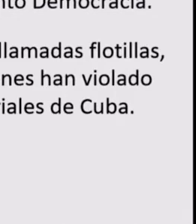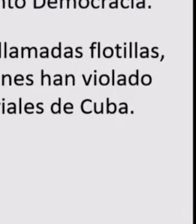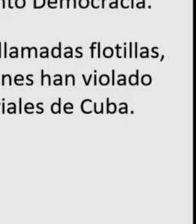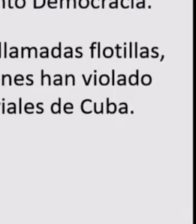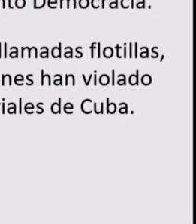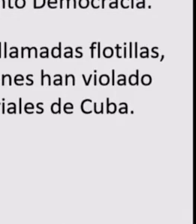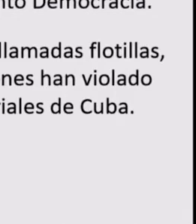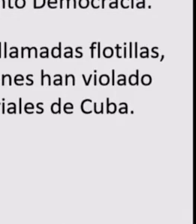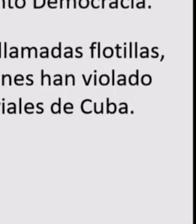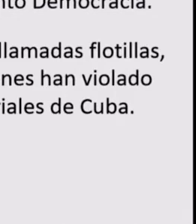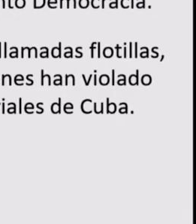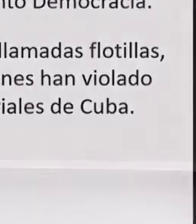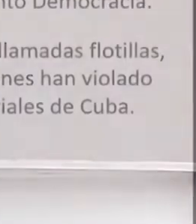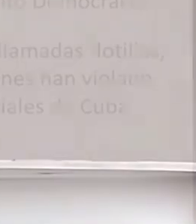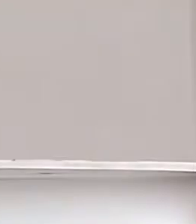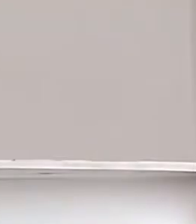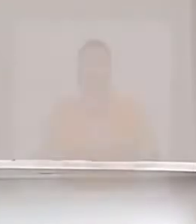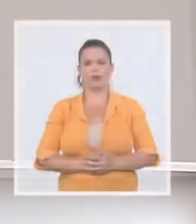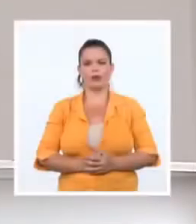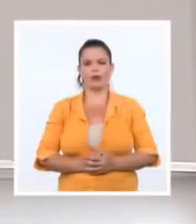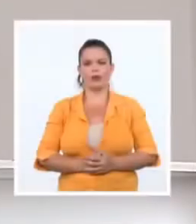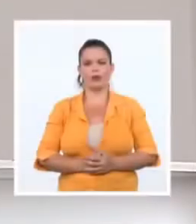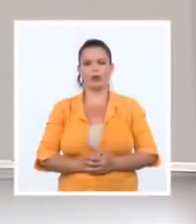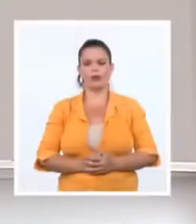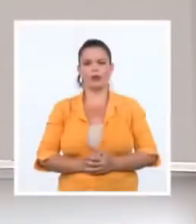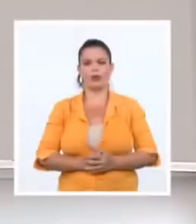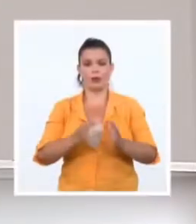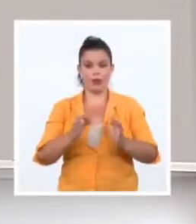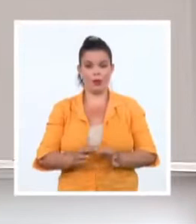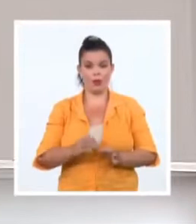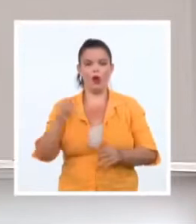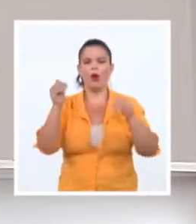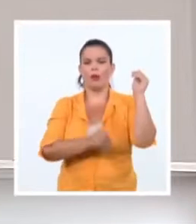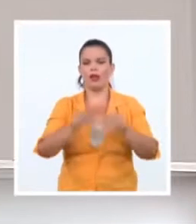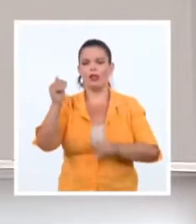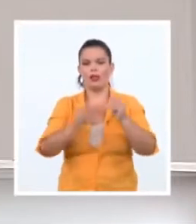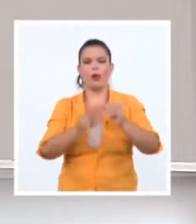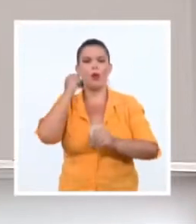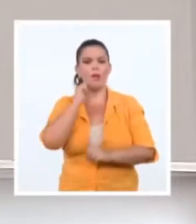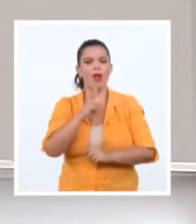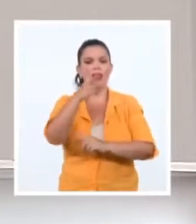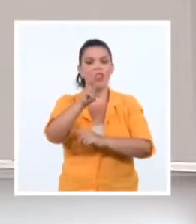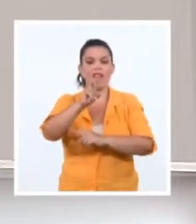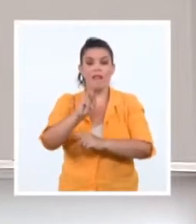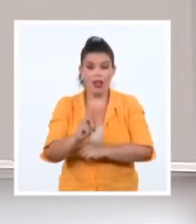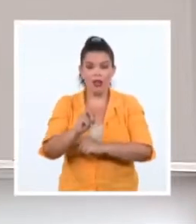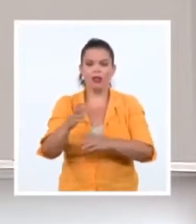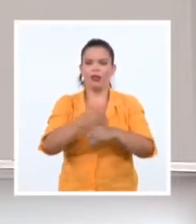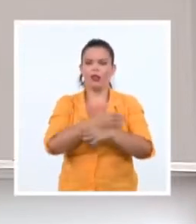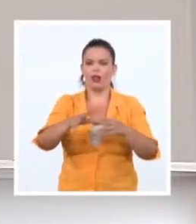Con Alfa 66 participó en más de 20 actos terroristas, principalmente contra